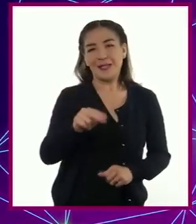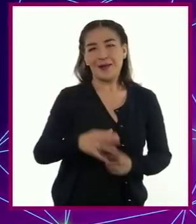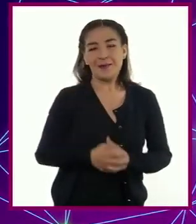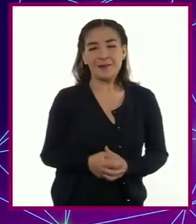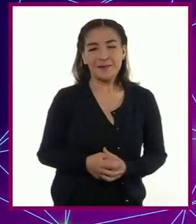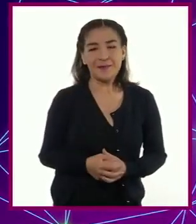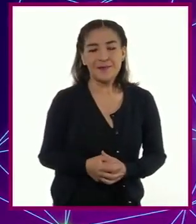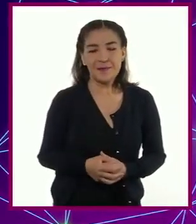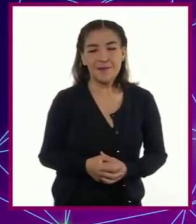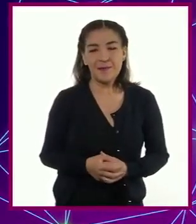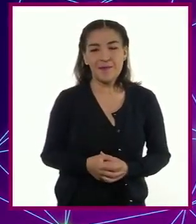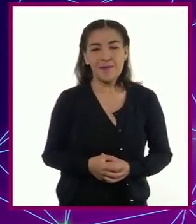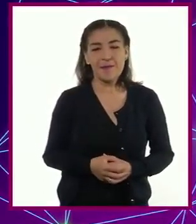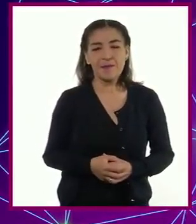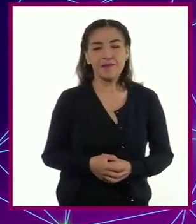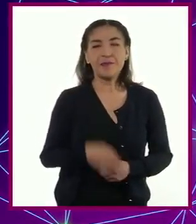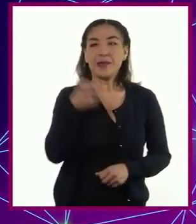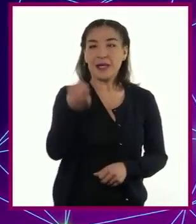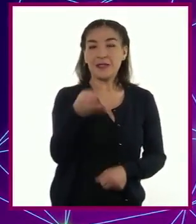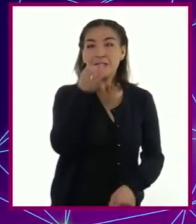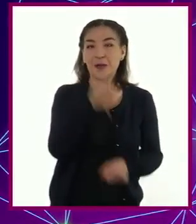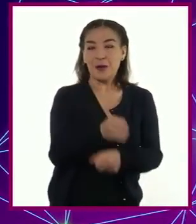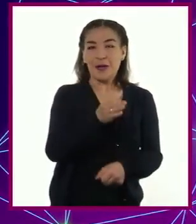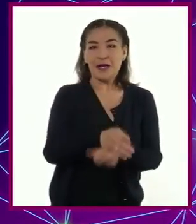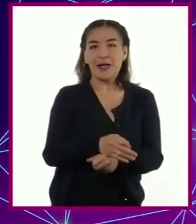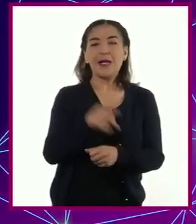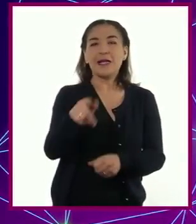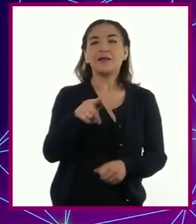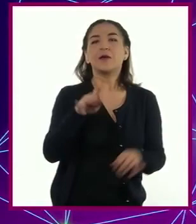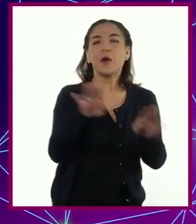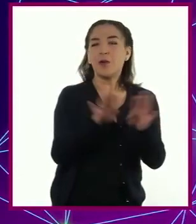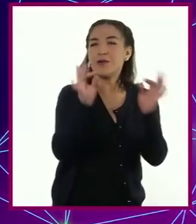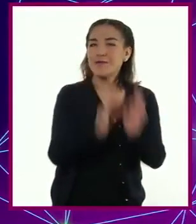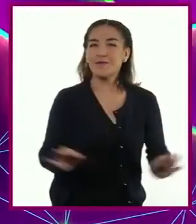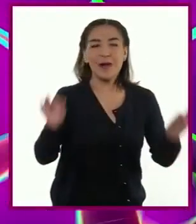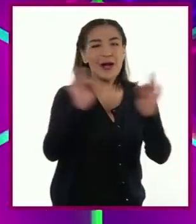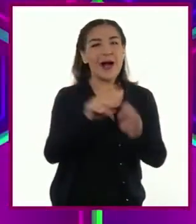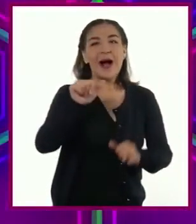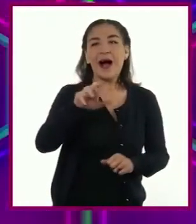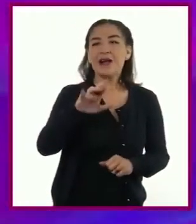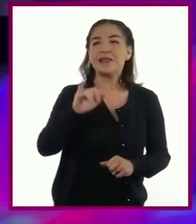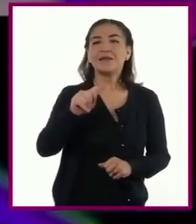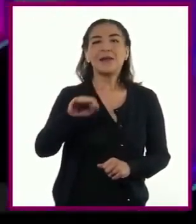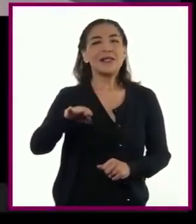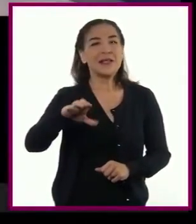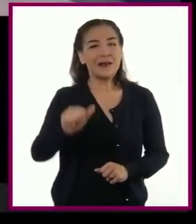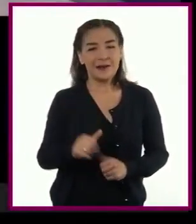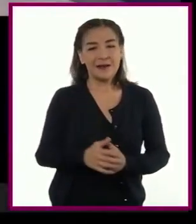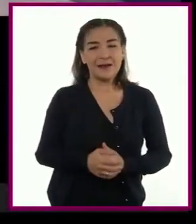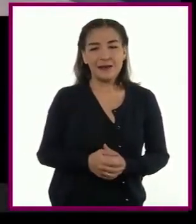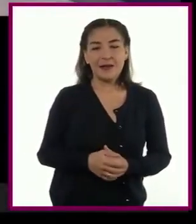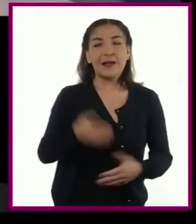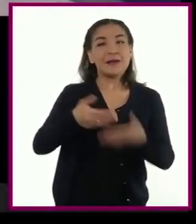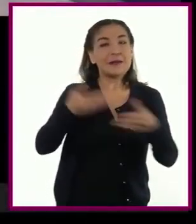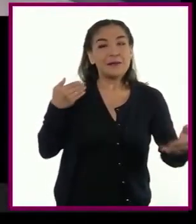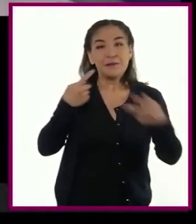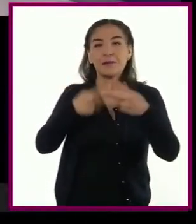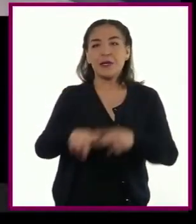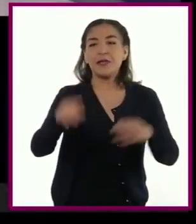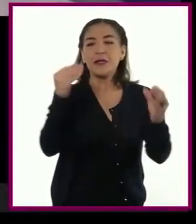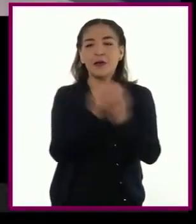980. Este es el teorema fundamental de la aritmética. Al inicio de la